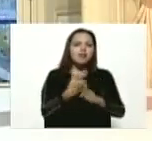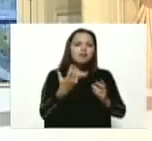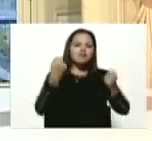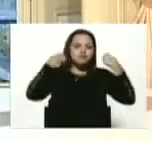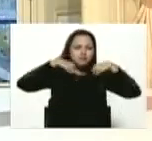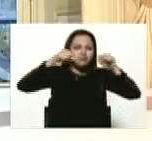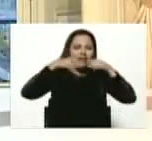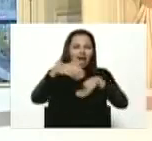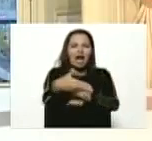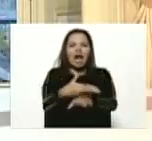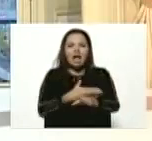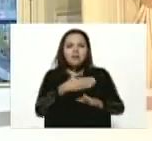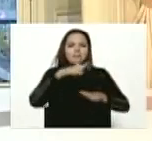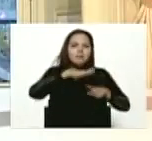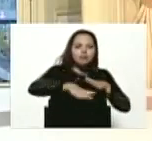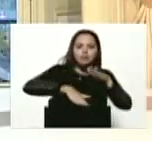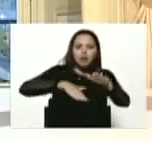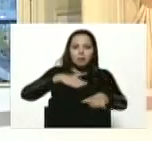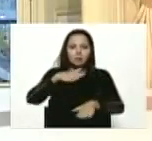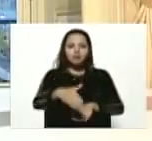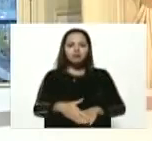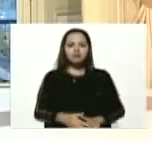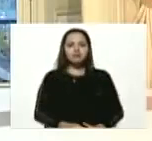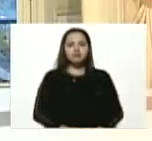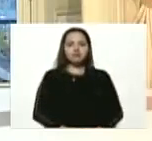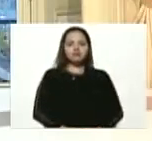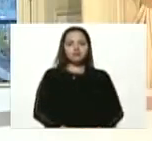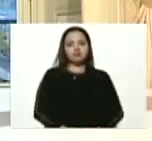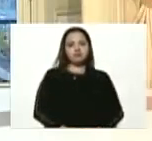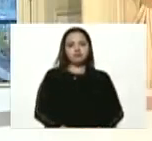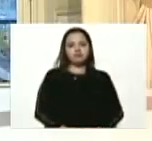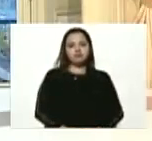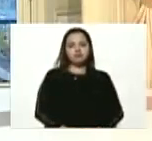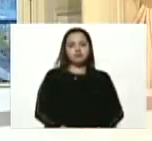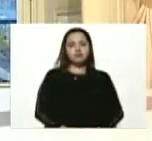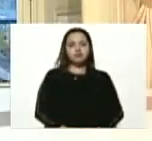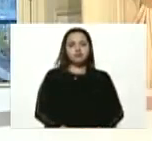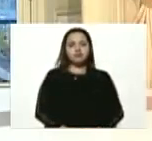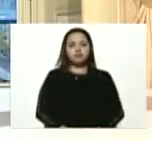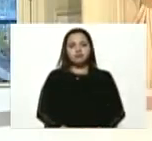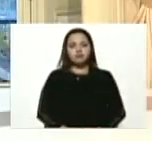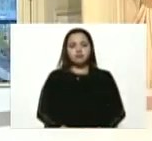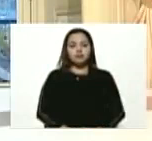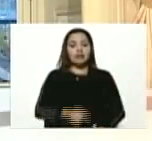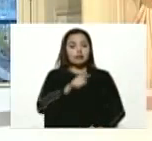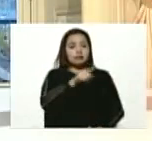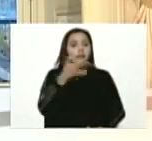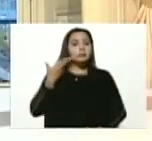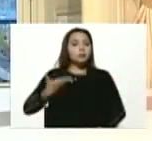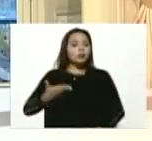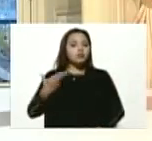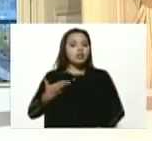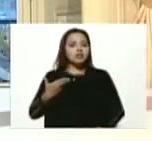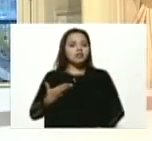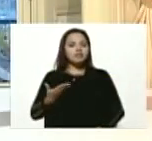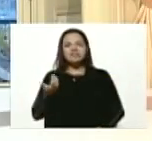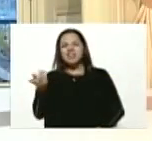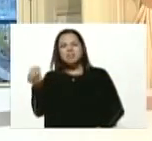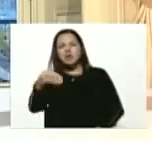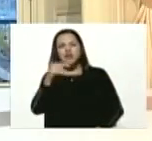ensayar paso a paso. Así que bueno, este tema es muy importante. ¿Qué más tiene Castro Sotelo?